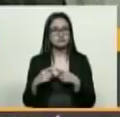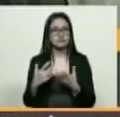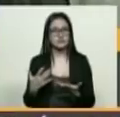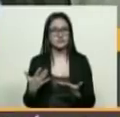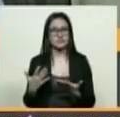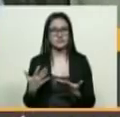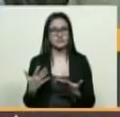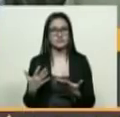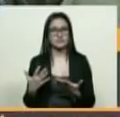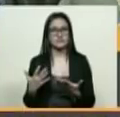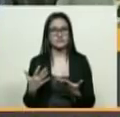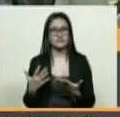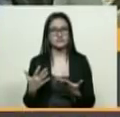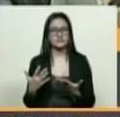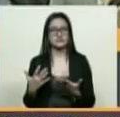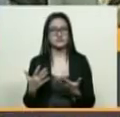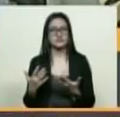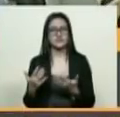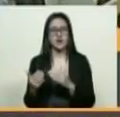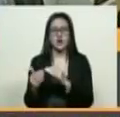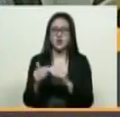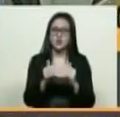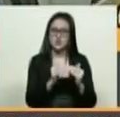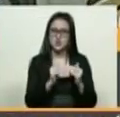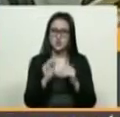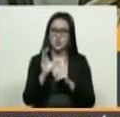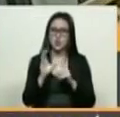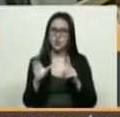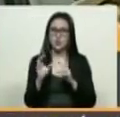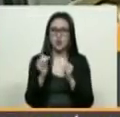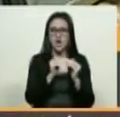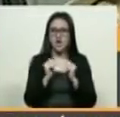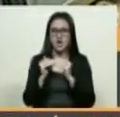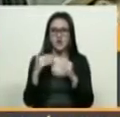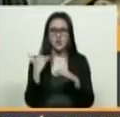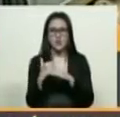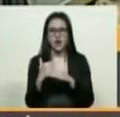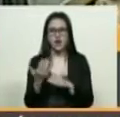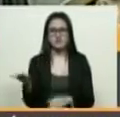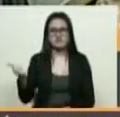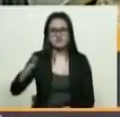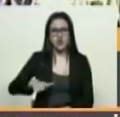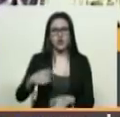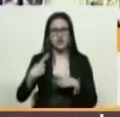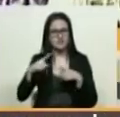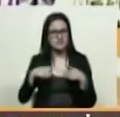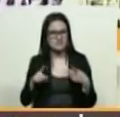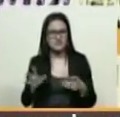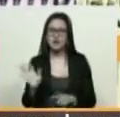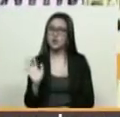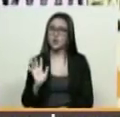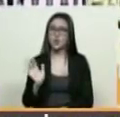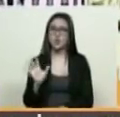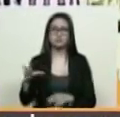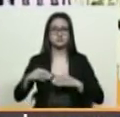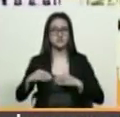a la homogeneización de la cultura, a la extinción de la diversidad,